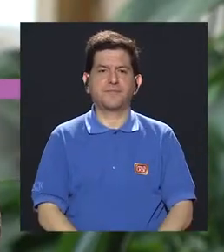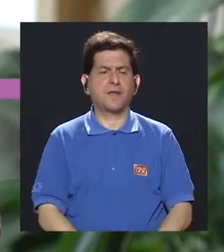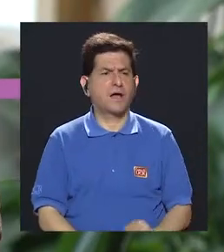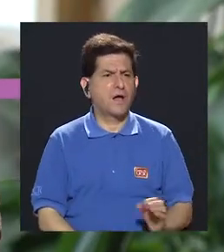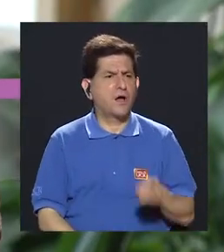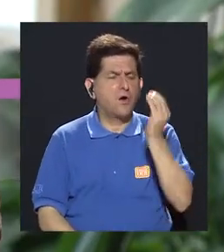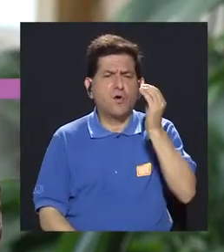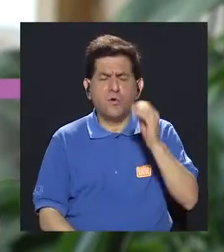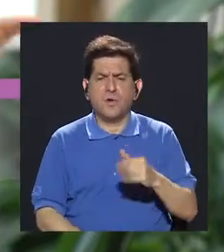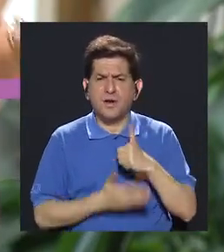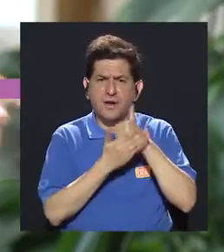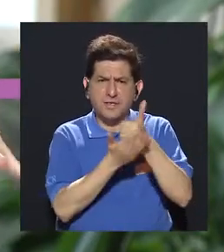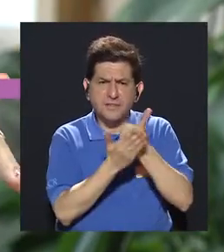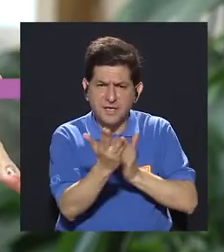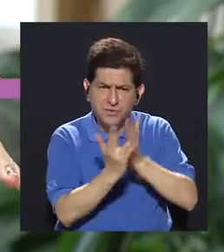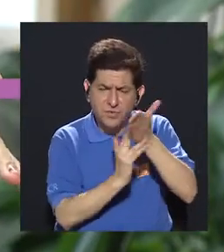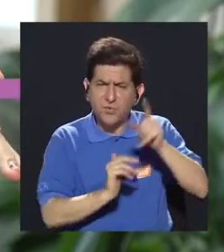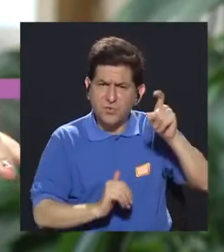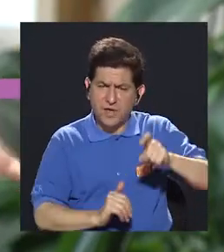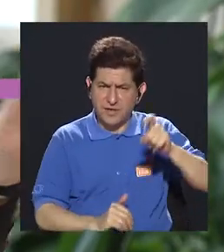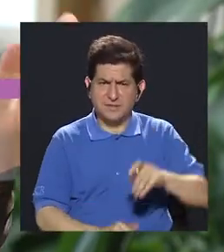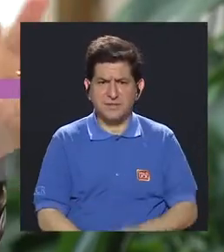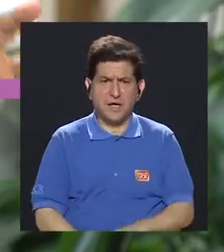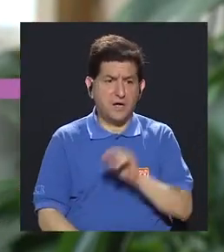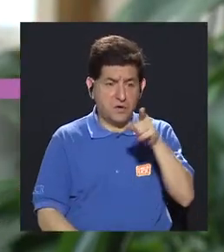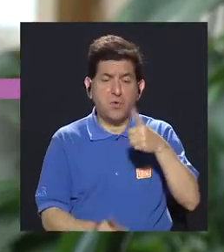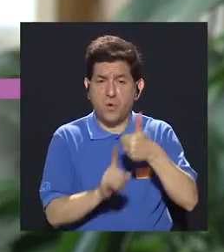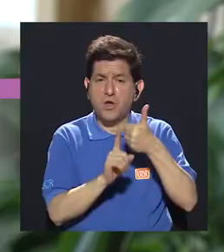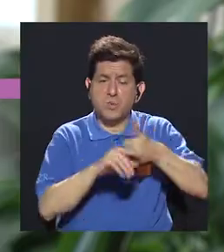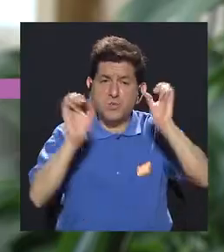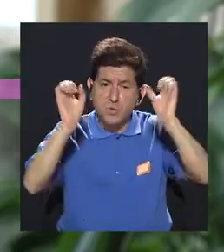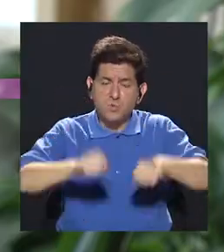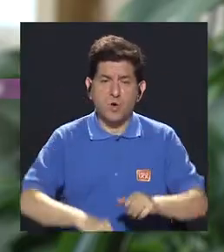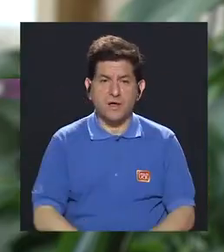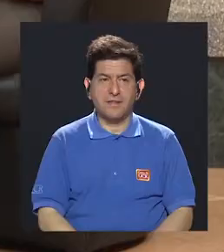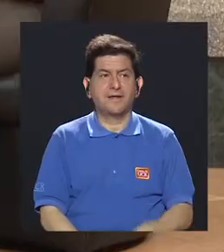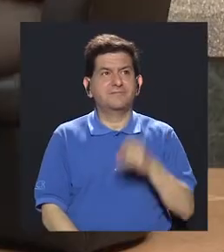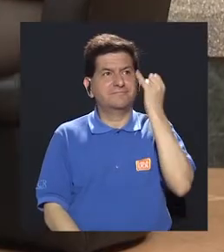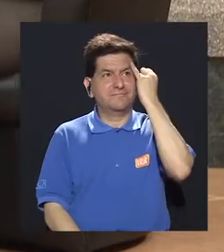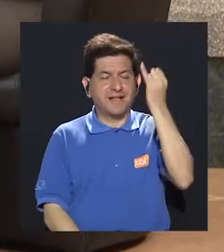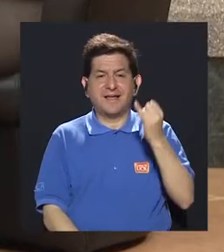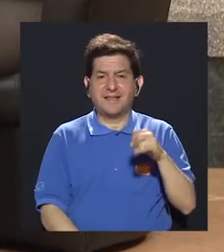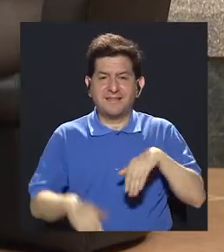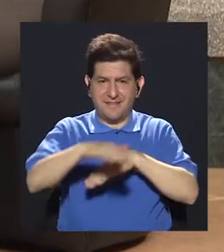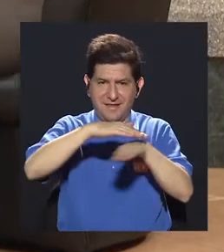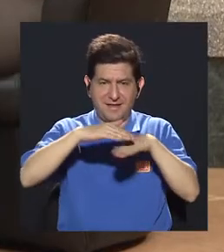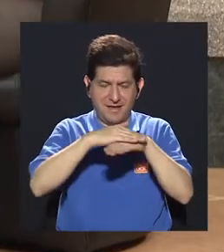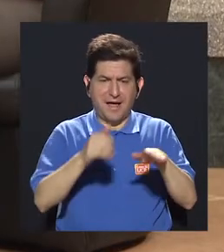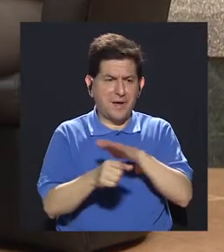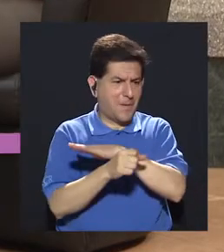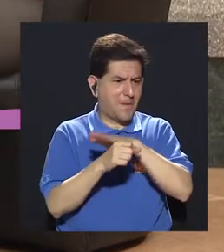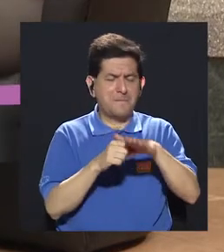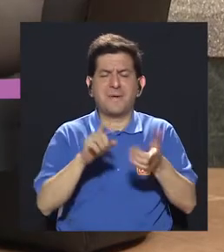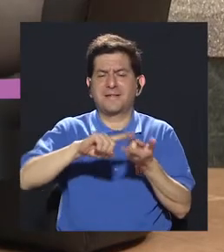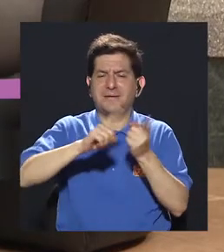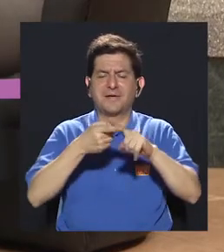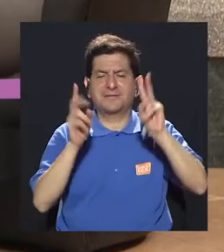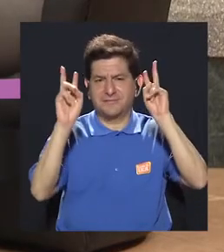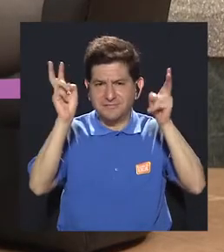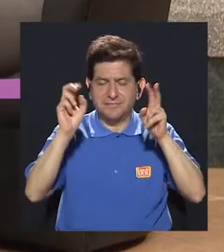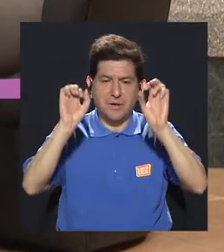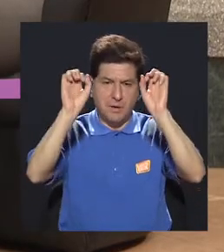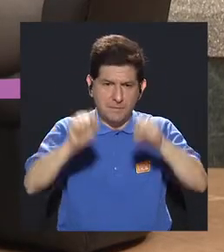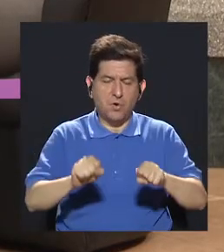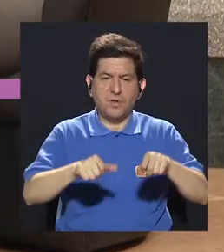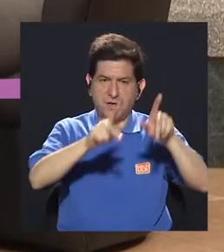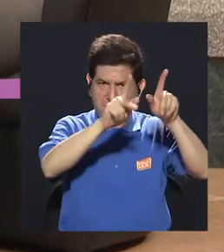¿Necesitan los jóvenes ayuda para accesar a esto? ¿Pueden accesar por sí mismos? Pues la idea es que la plataforma sea lo suficientemente